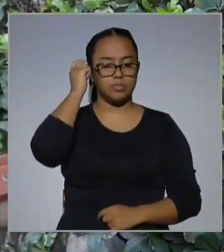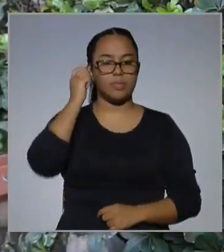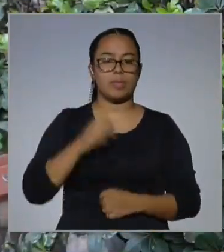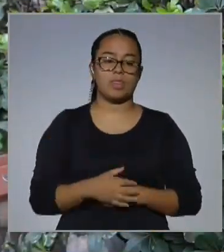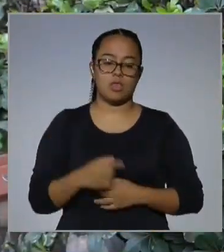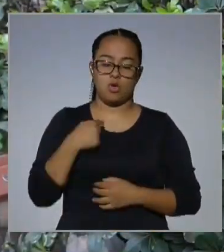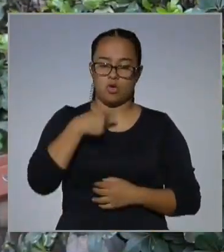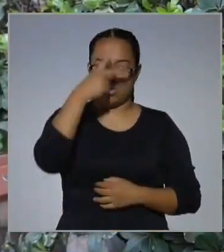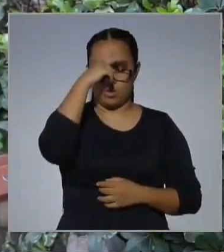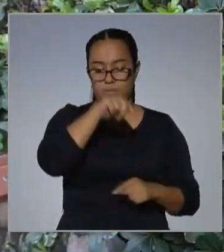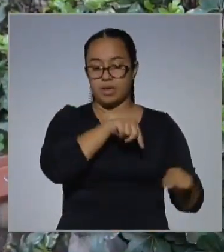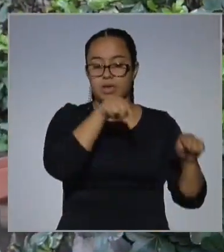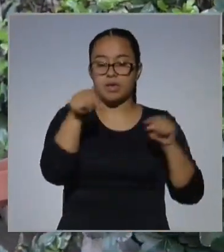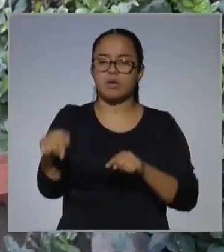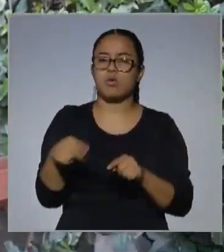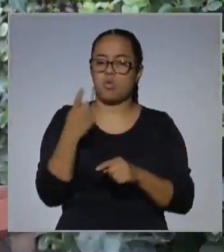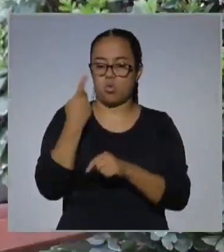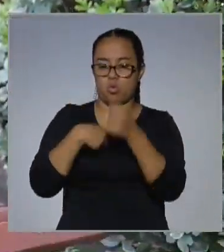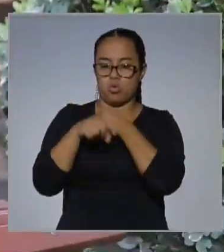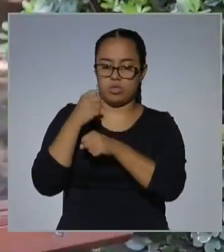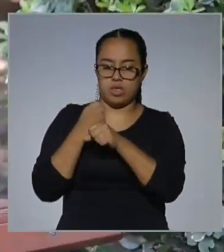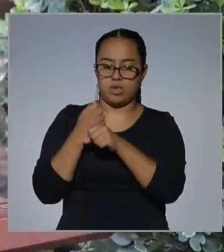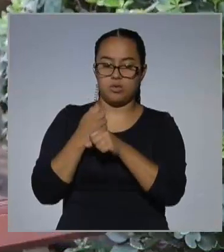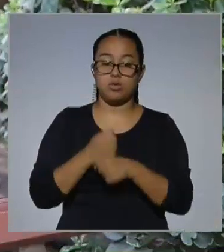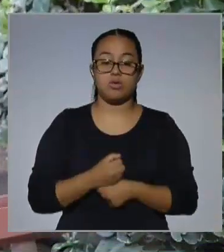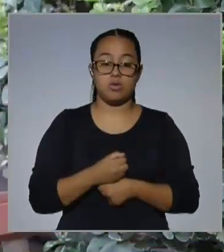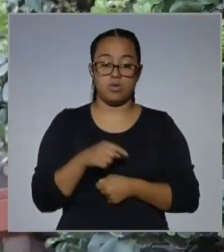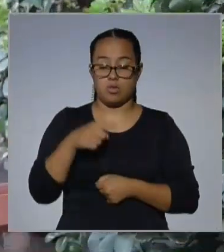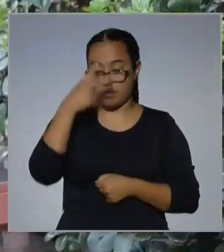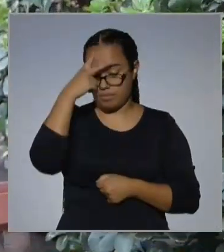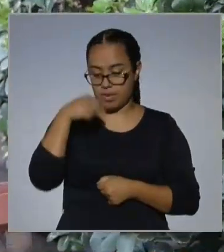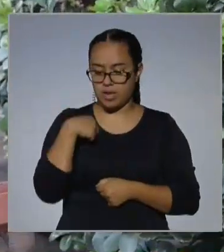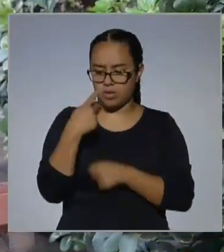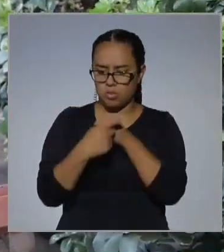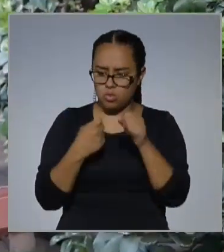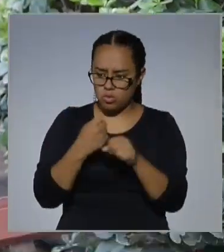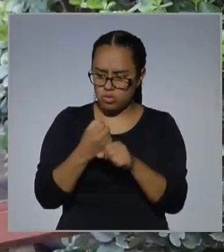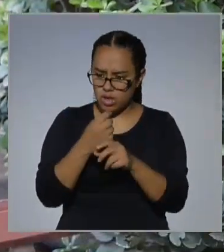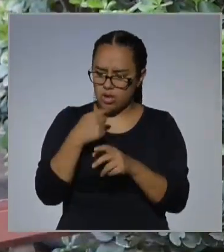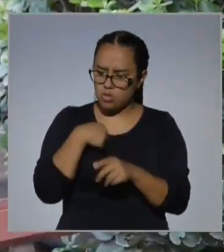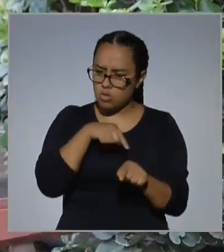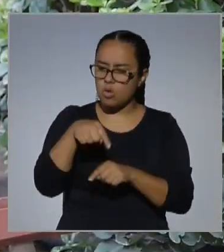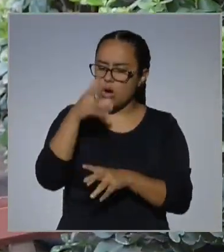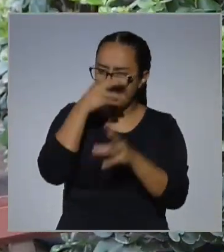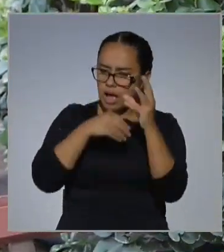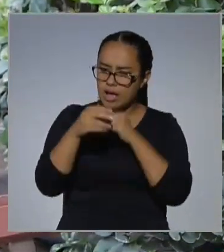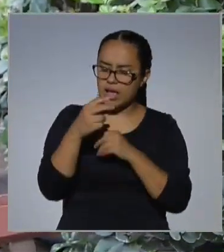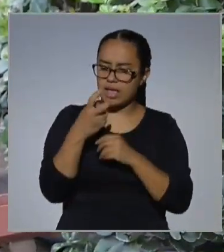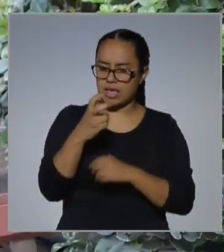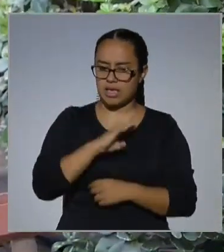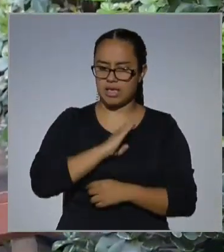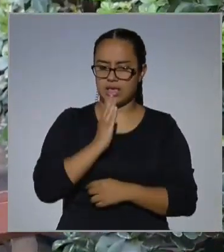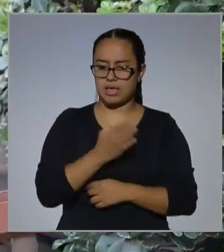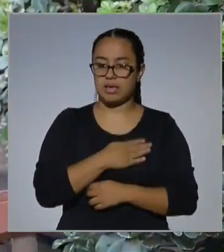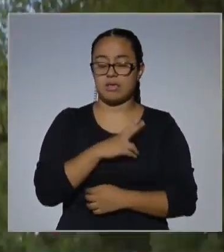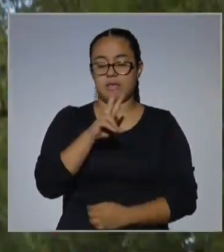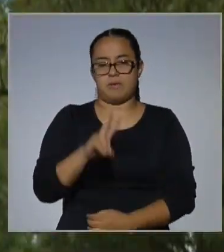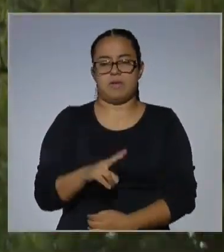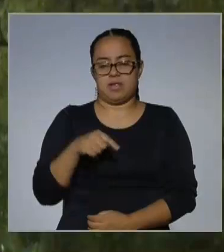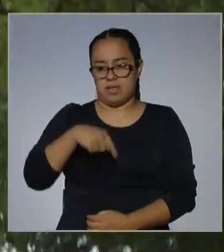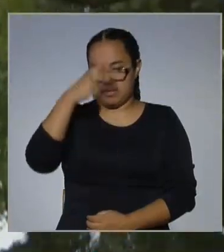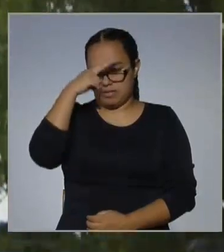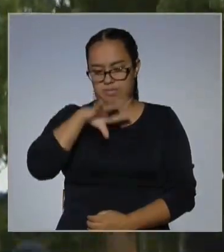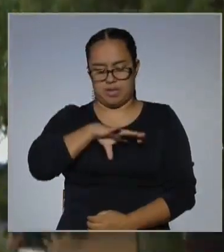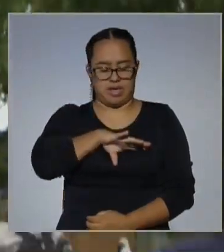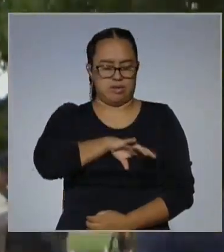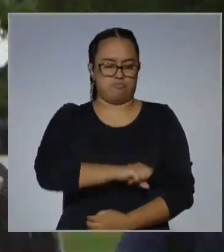Llegué a México hace un año y pasé un año en México para aprender el español. Sí, me encanta mucho México.